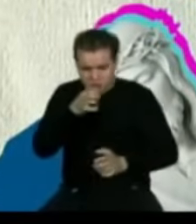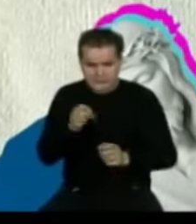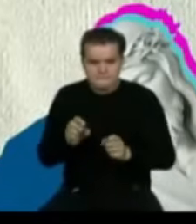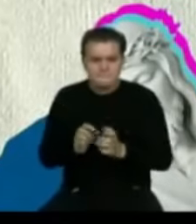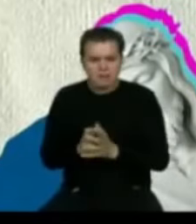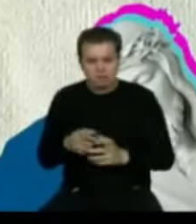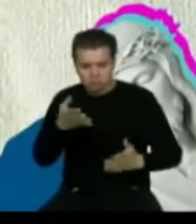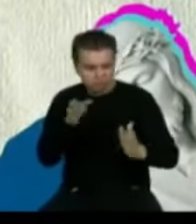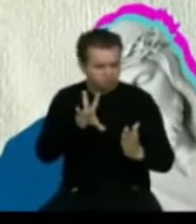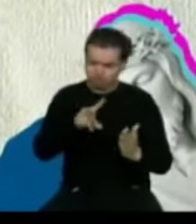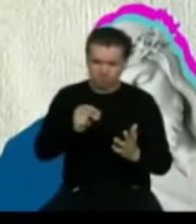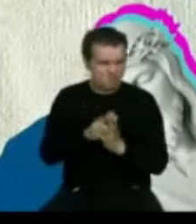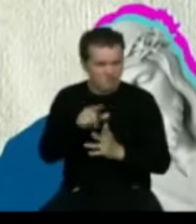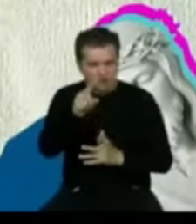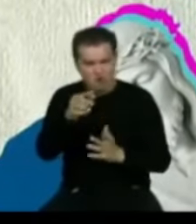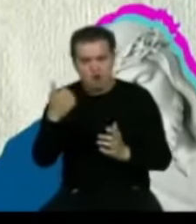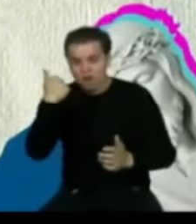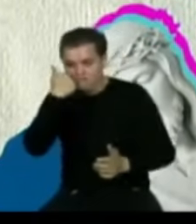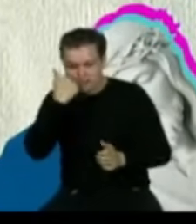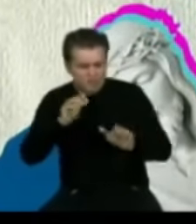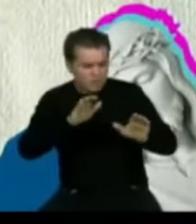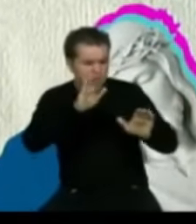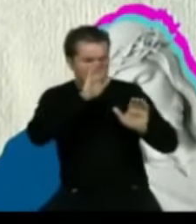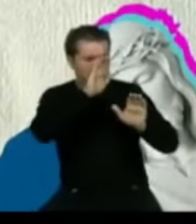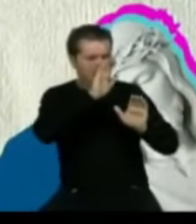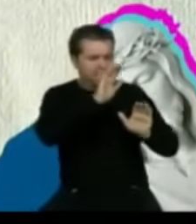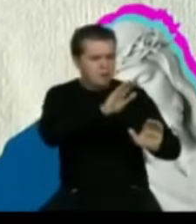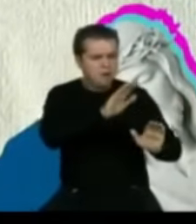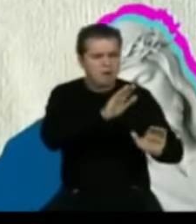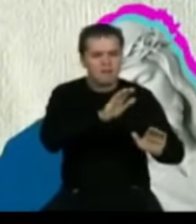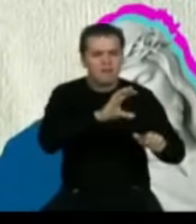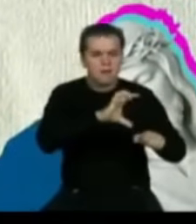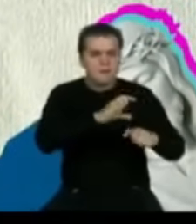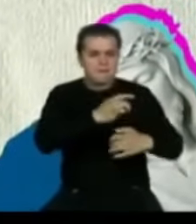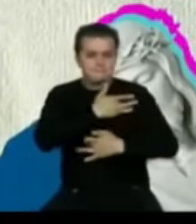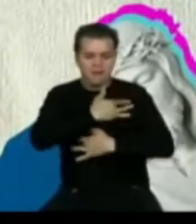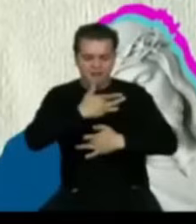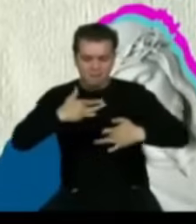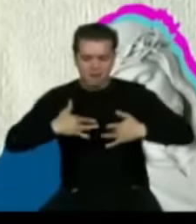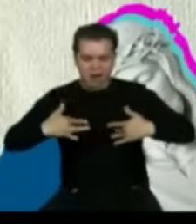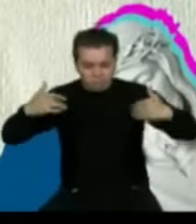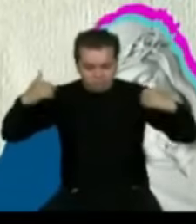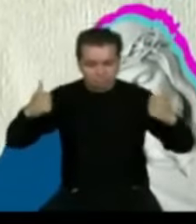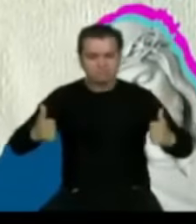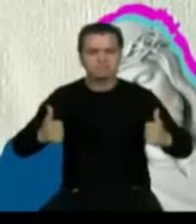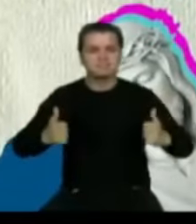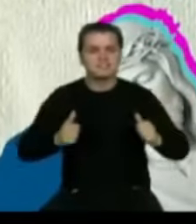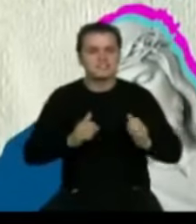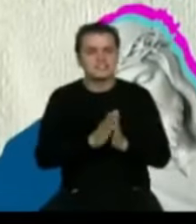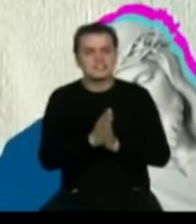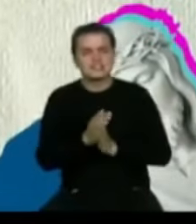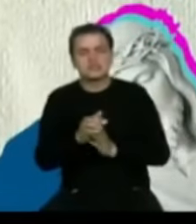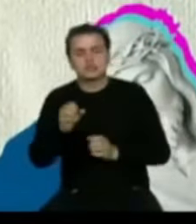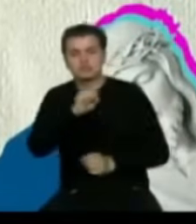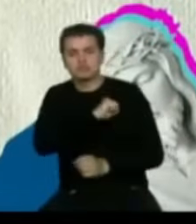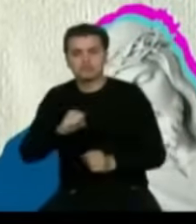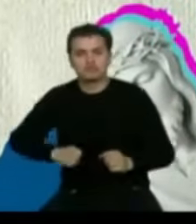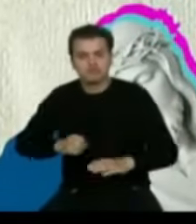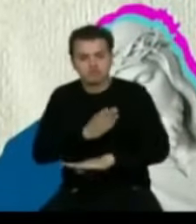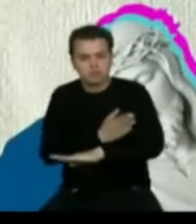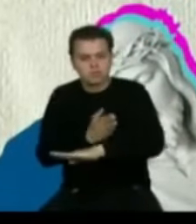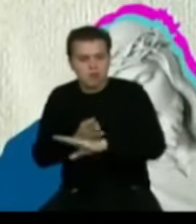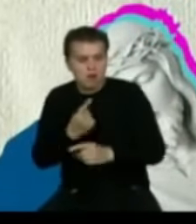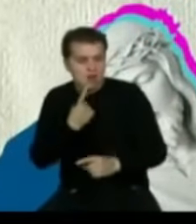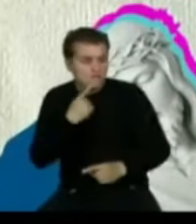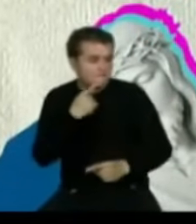hará daño. Sobre los enfermos te pondrán sus manos y sanarán. Y el Señor, después que les